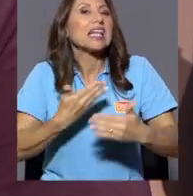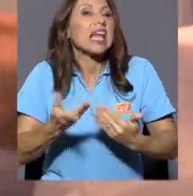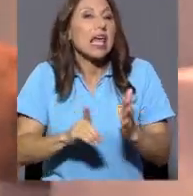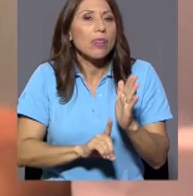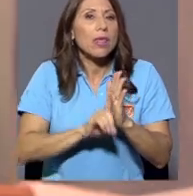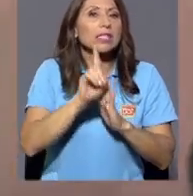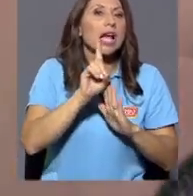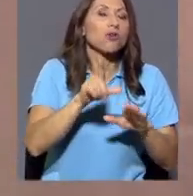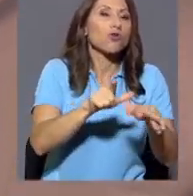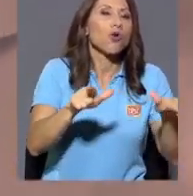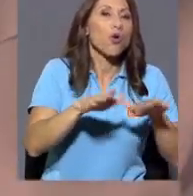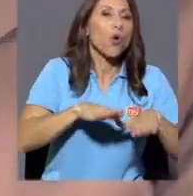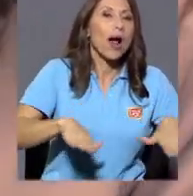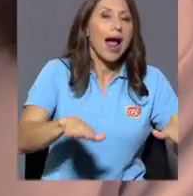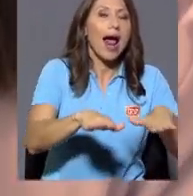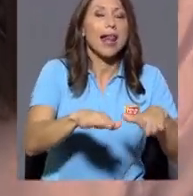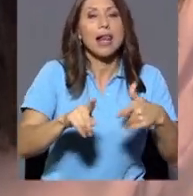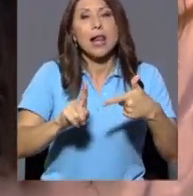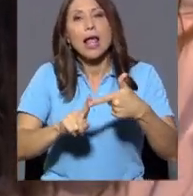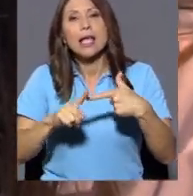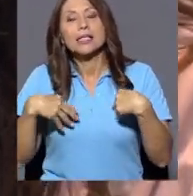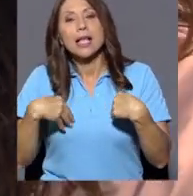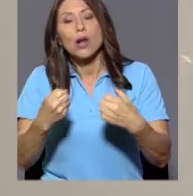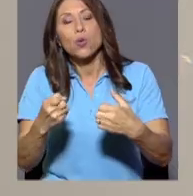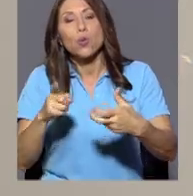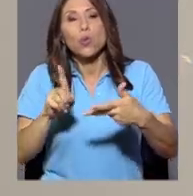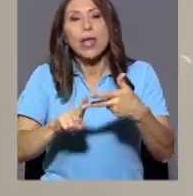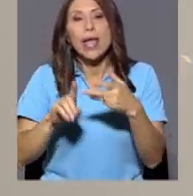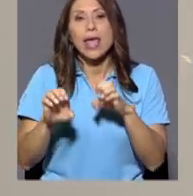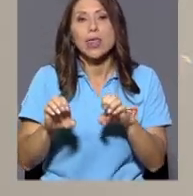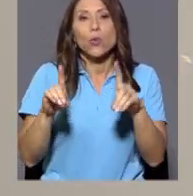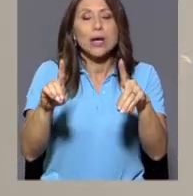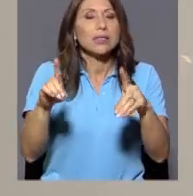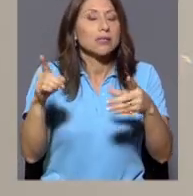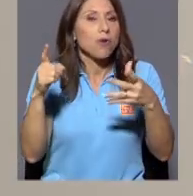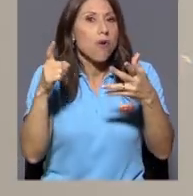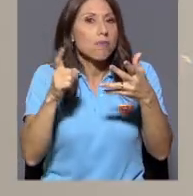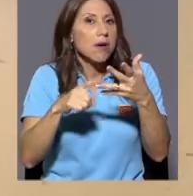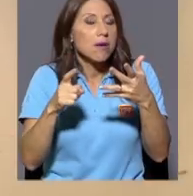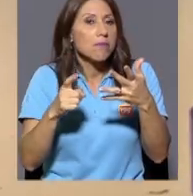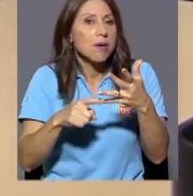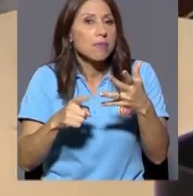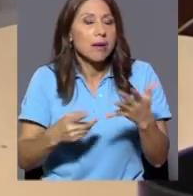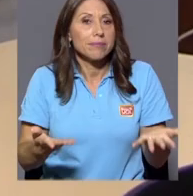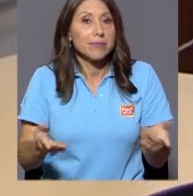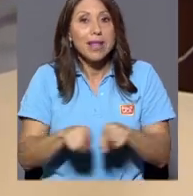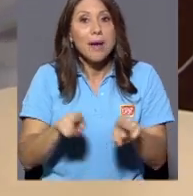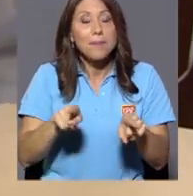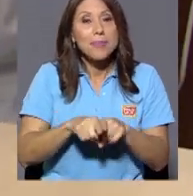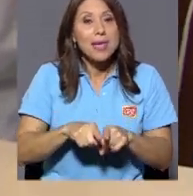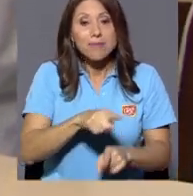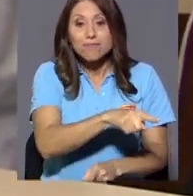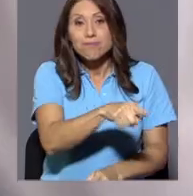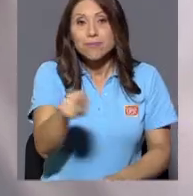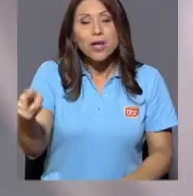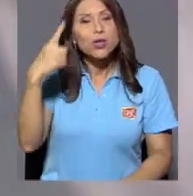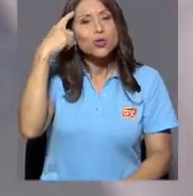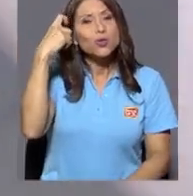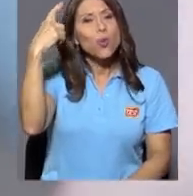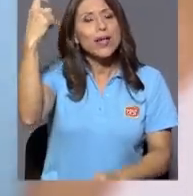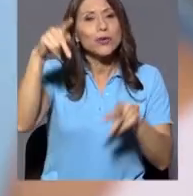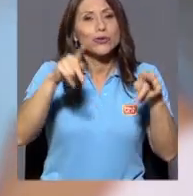pueden ser la salud que puede ser la educación que puede ser también los sueños de la gente entonces